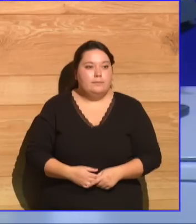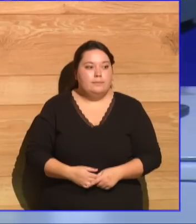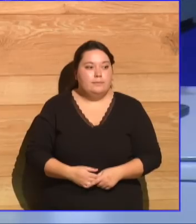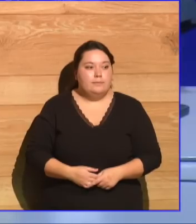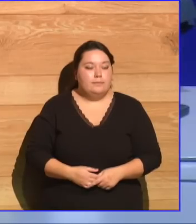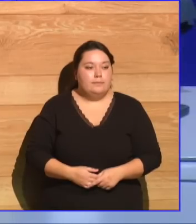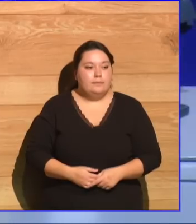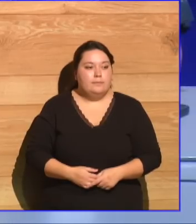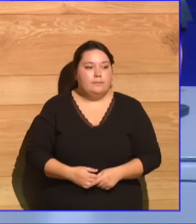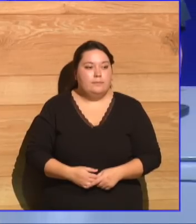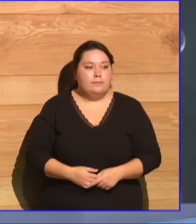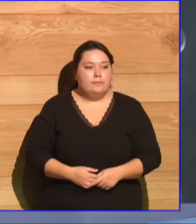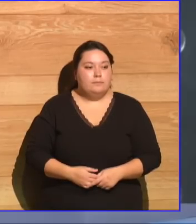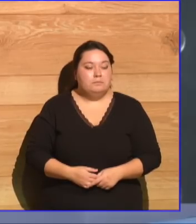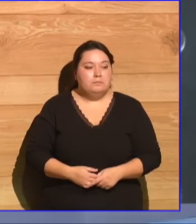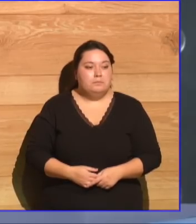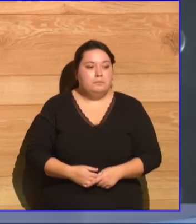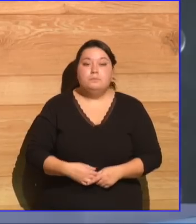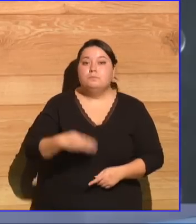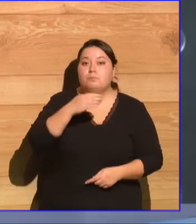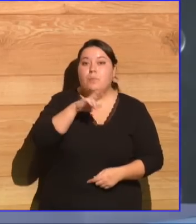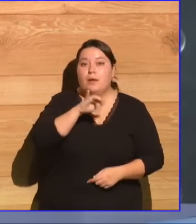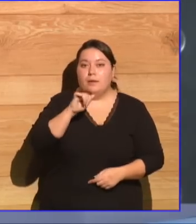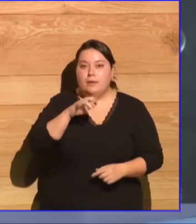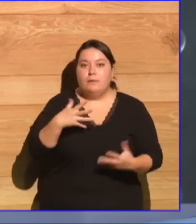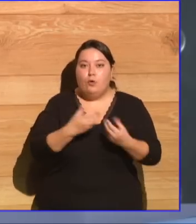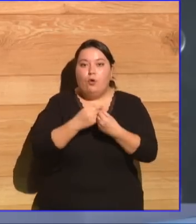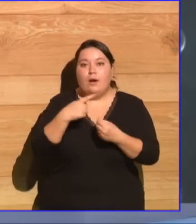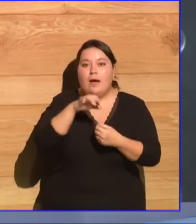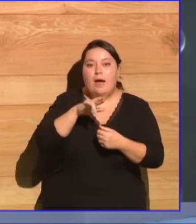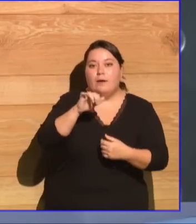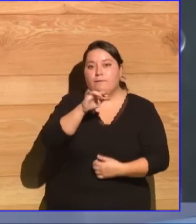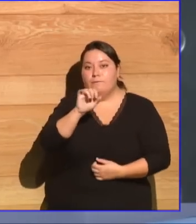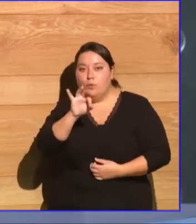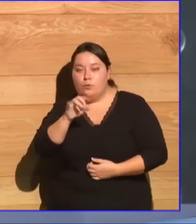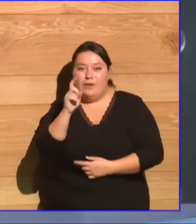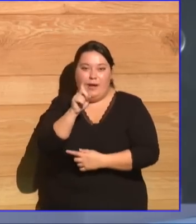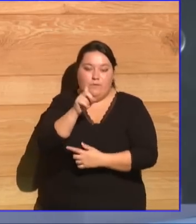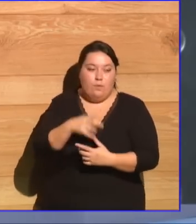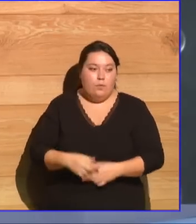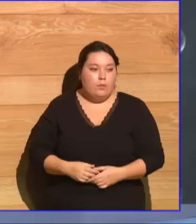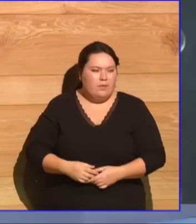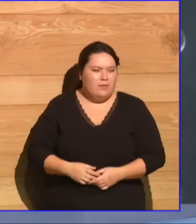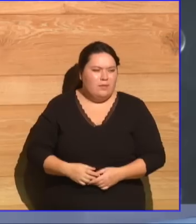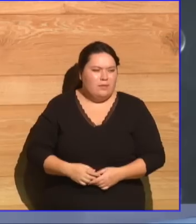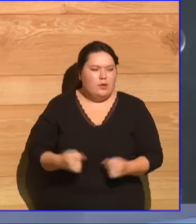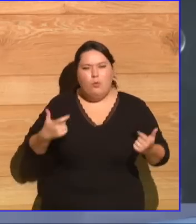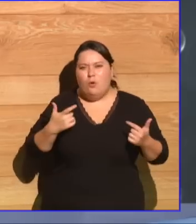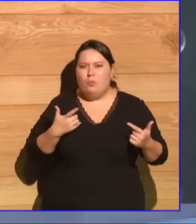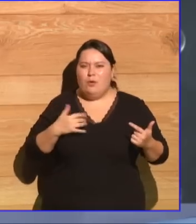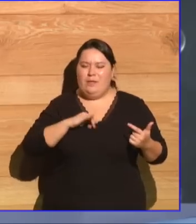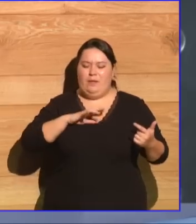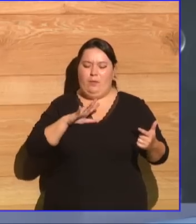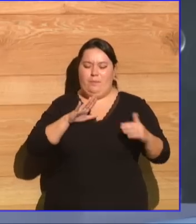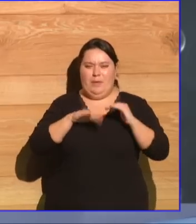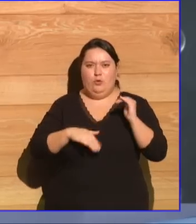películas. Claro Lo- que lo- va con lo Garfio. primero que hace. Y Barry iba con Garfio. Claro, además Spielberg se siente cada vez menos identificado con Hook y es una de las razones